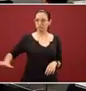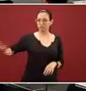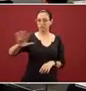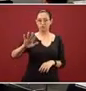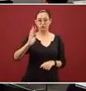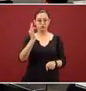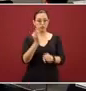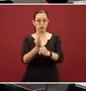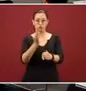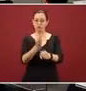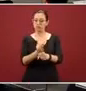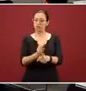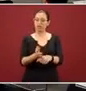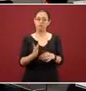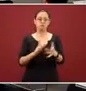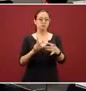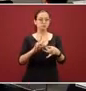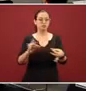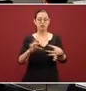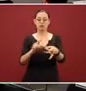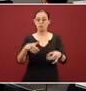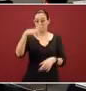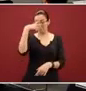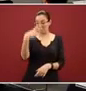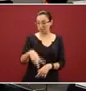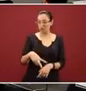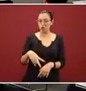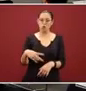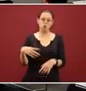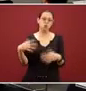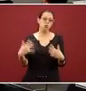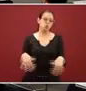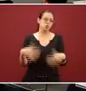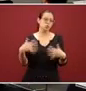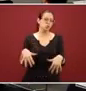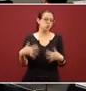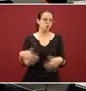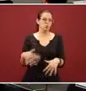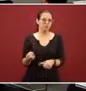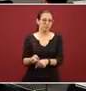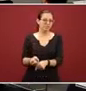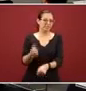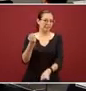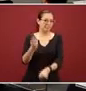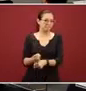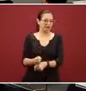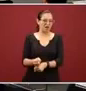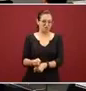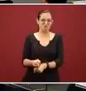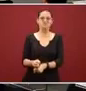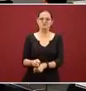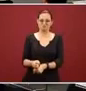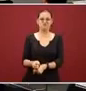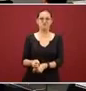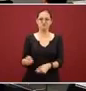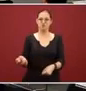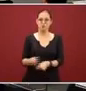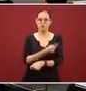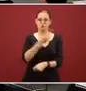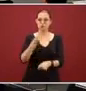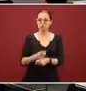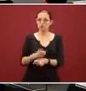momento tan valioso de oportunidad que México pudo tomar por estar preparado desde el inicio de esta epidemia en